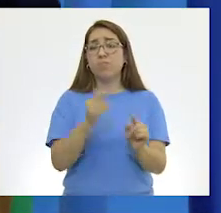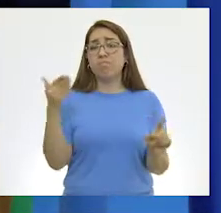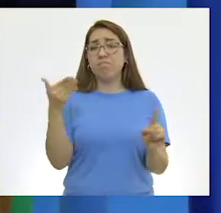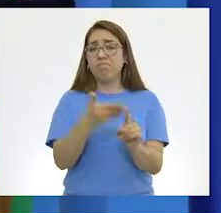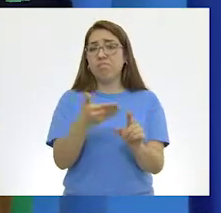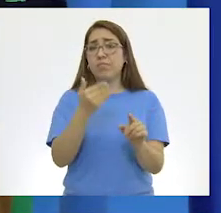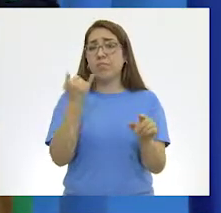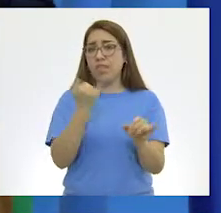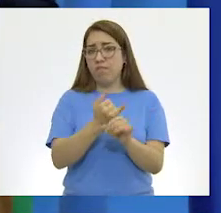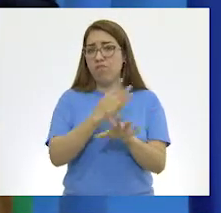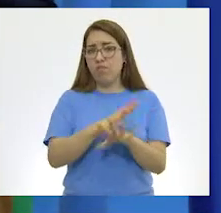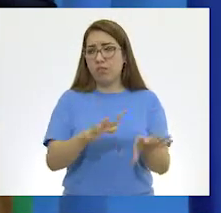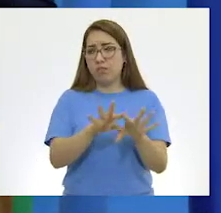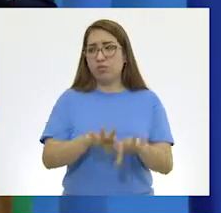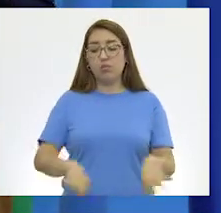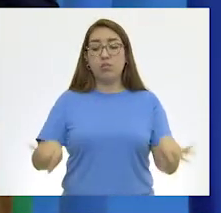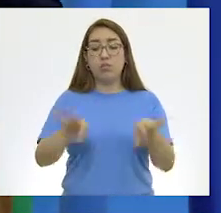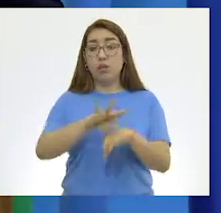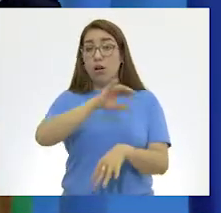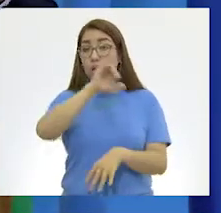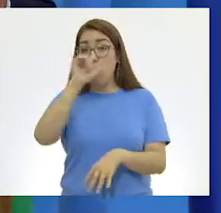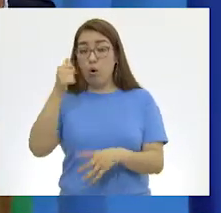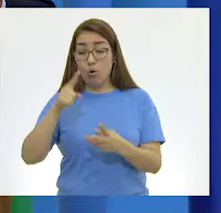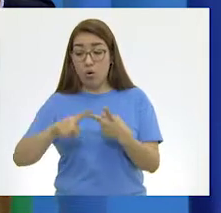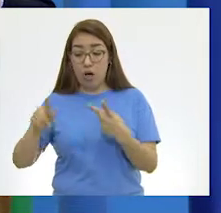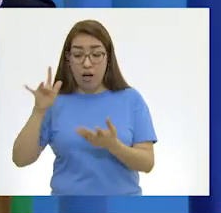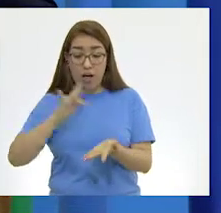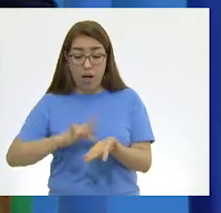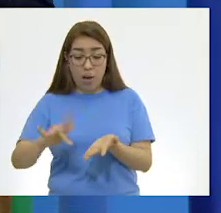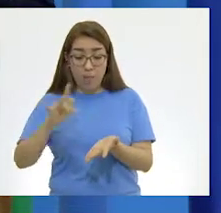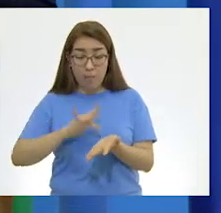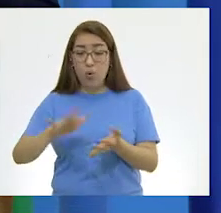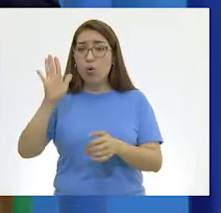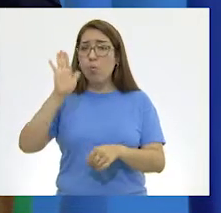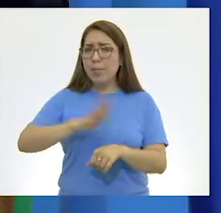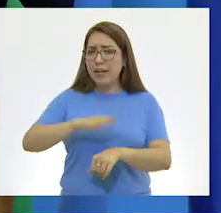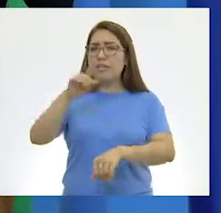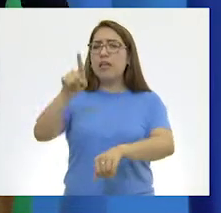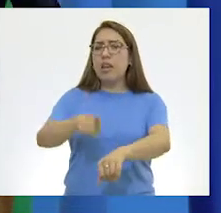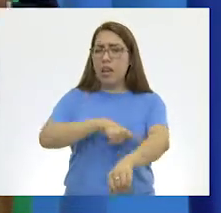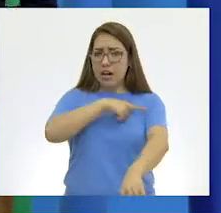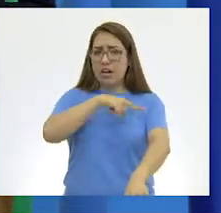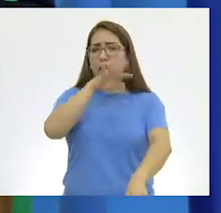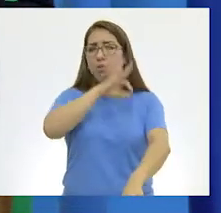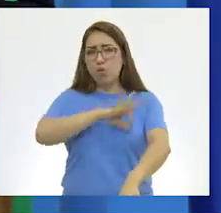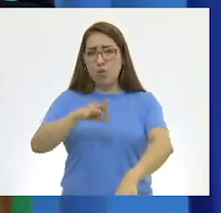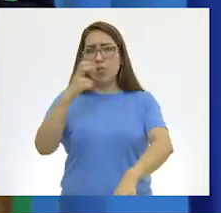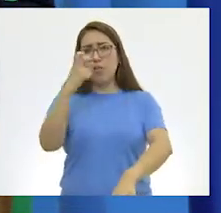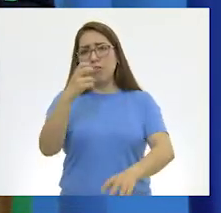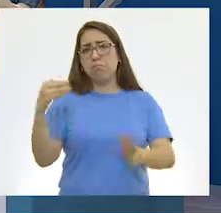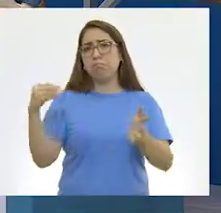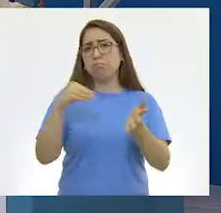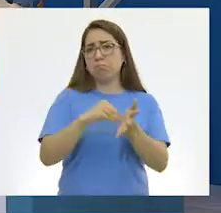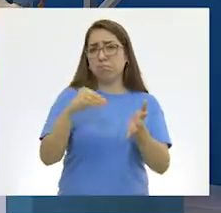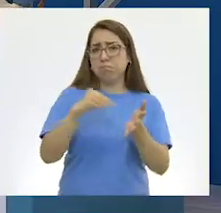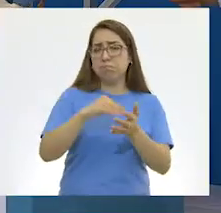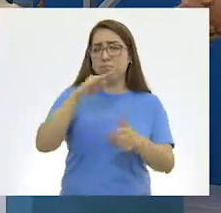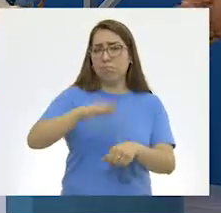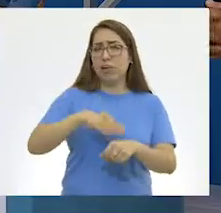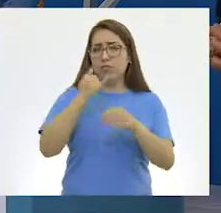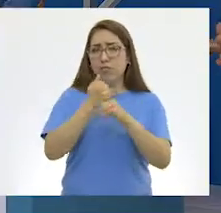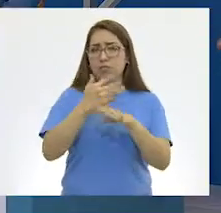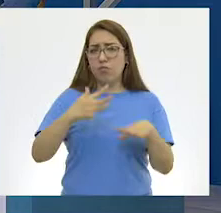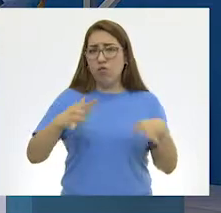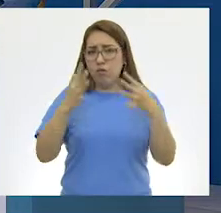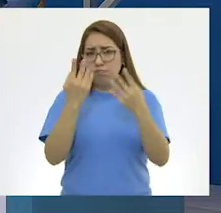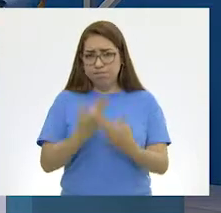entonces las de apoyo pueden ser un poco más largas y aportan información complementaria, ¿cierto? Así es. Bien. No